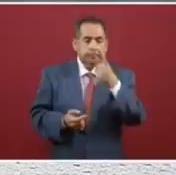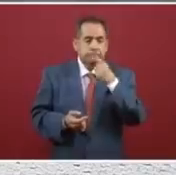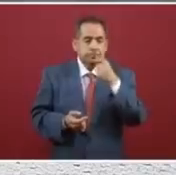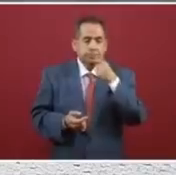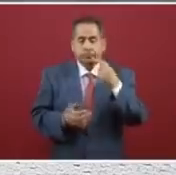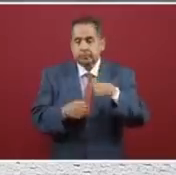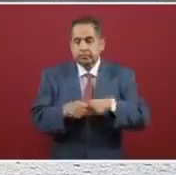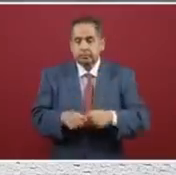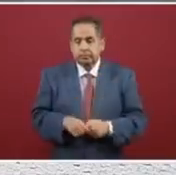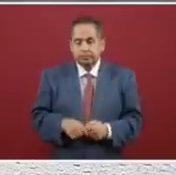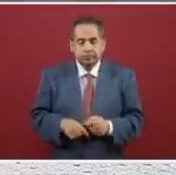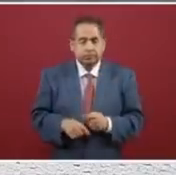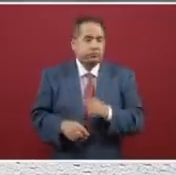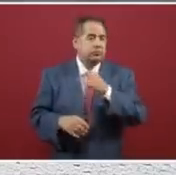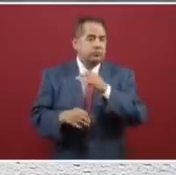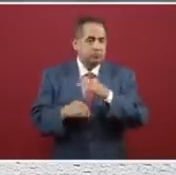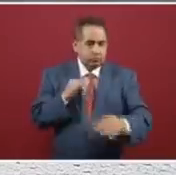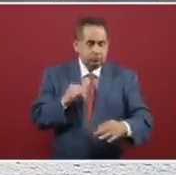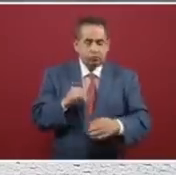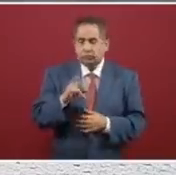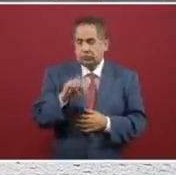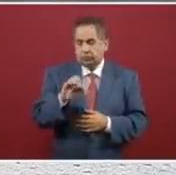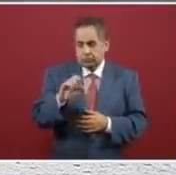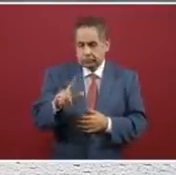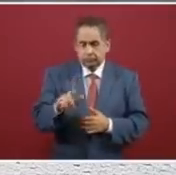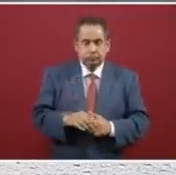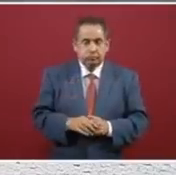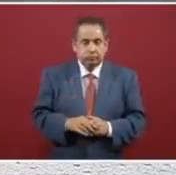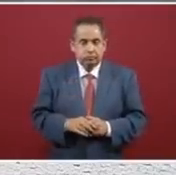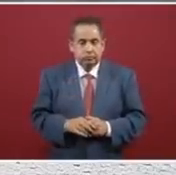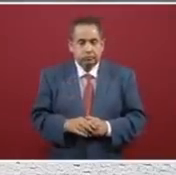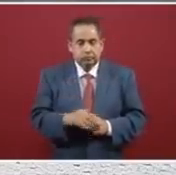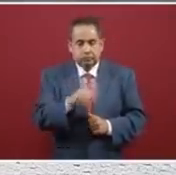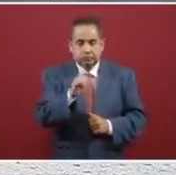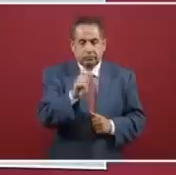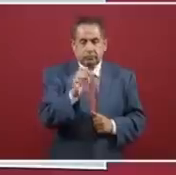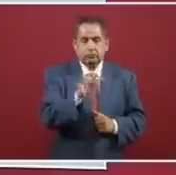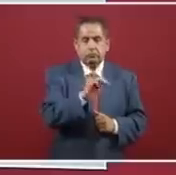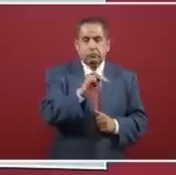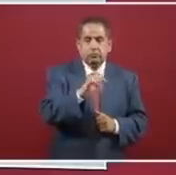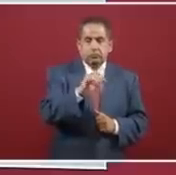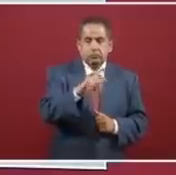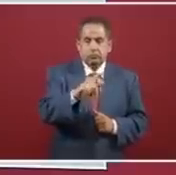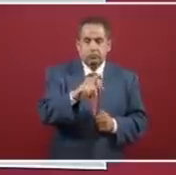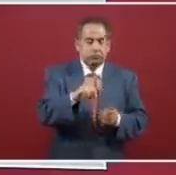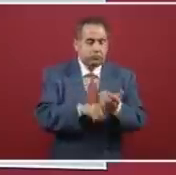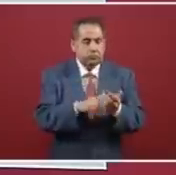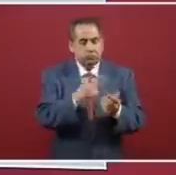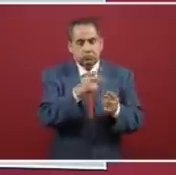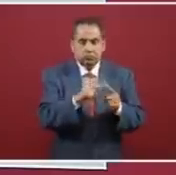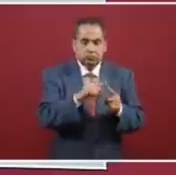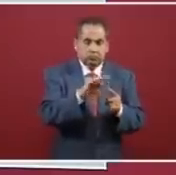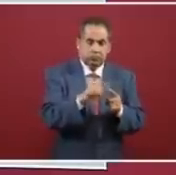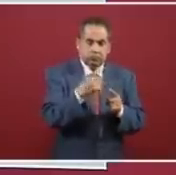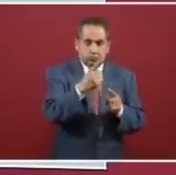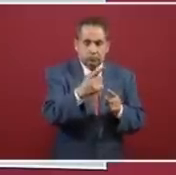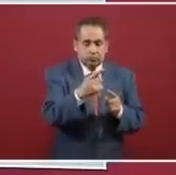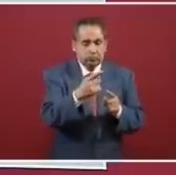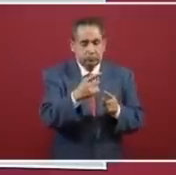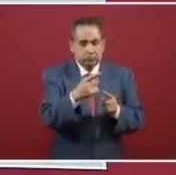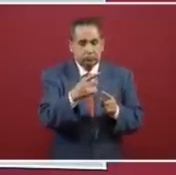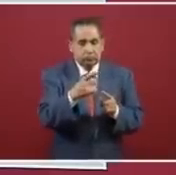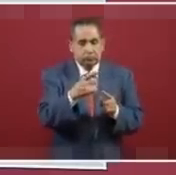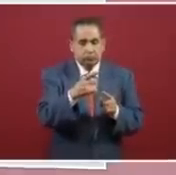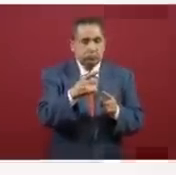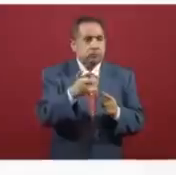y por último en diesel es como exxonmobil le está marcando 294 de margen